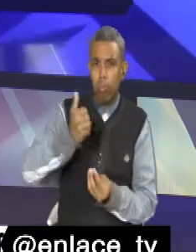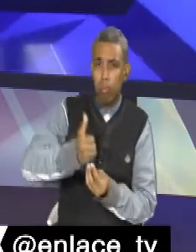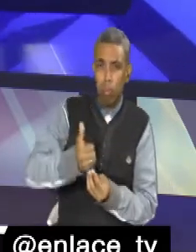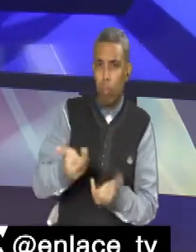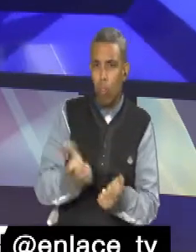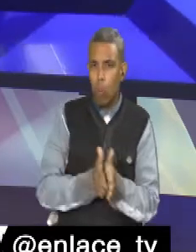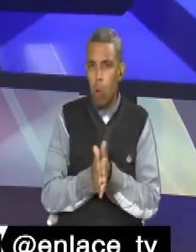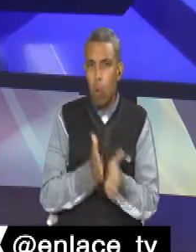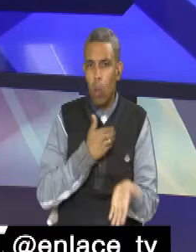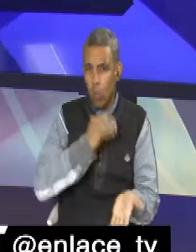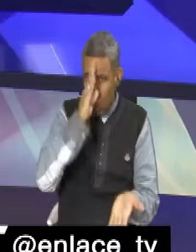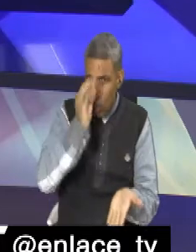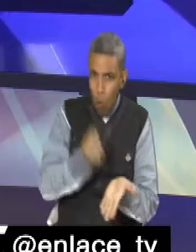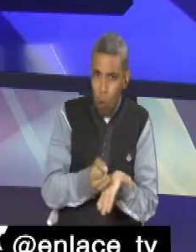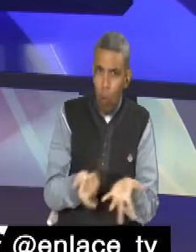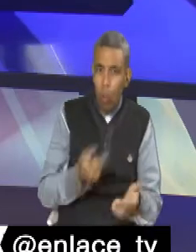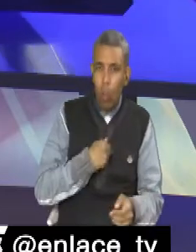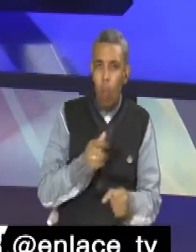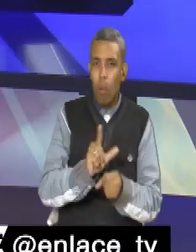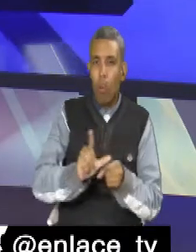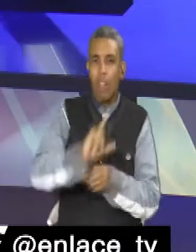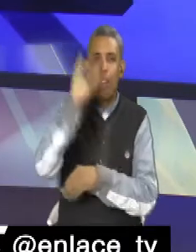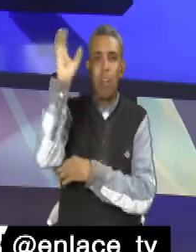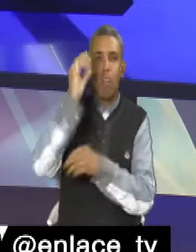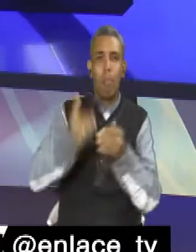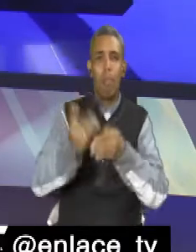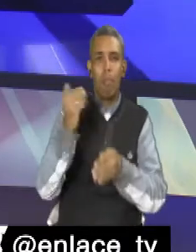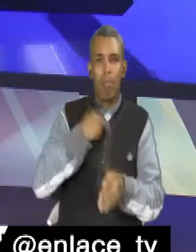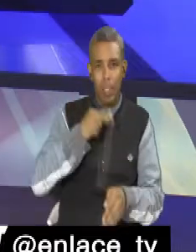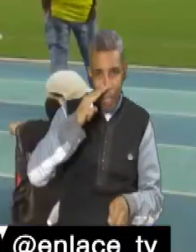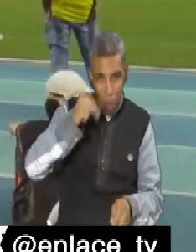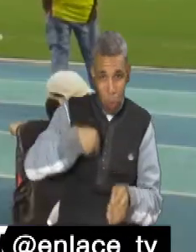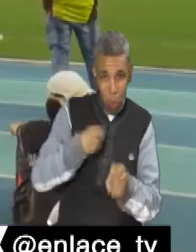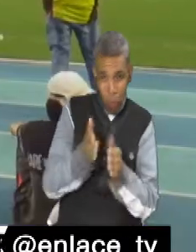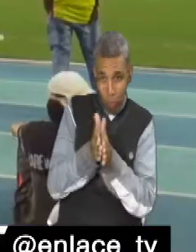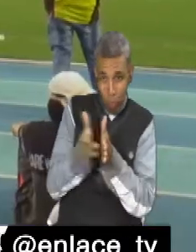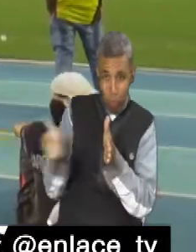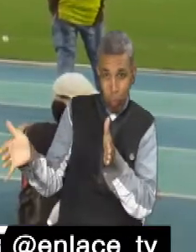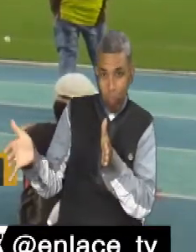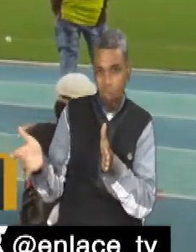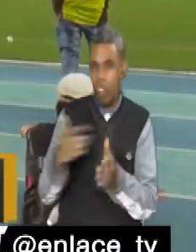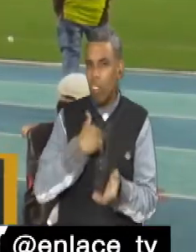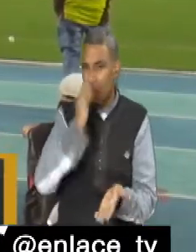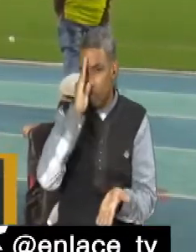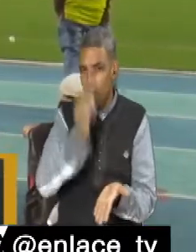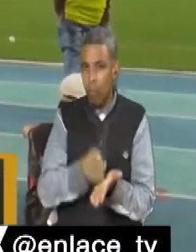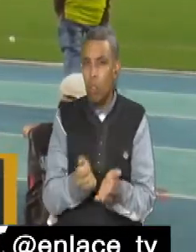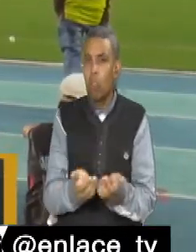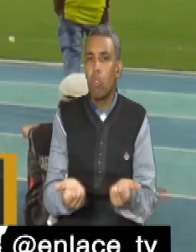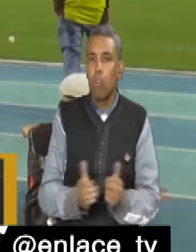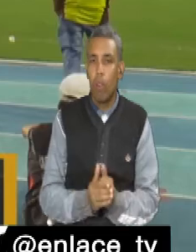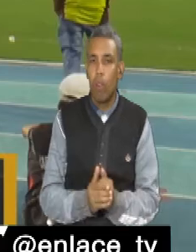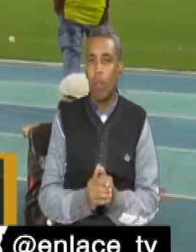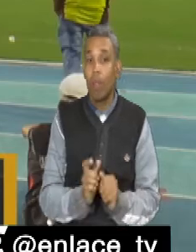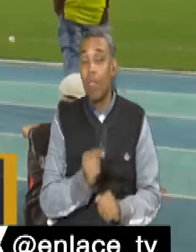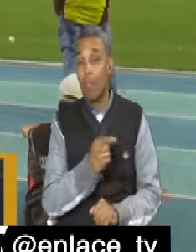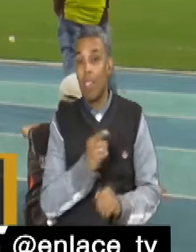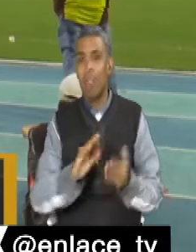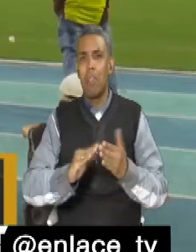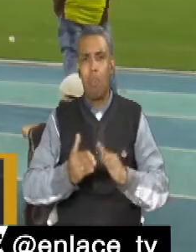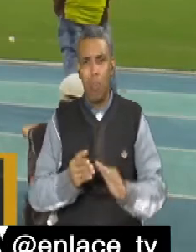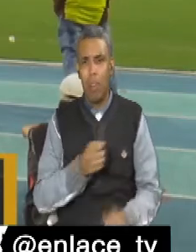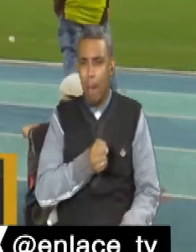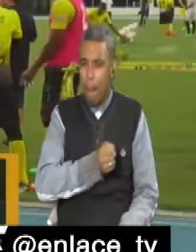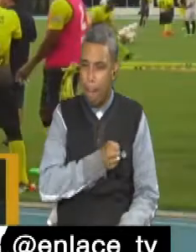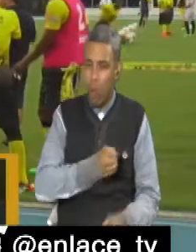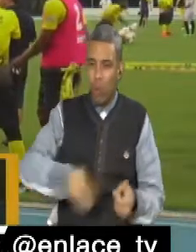entregar a la hinchada en esta segunda temporada del fútbol profesional colombiano. La hinchada de la Alianza Petrolera espera que el equipo tenga un